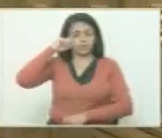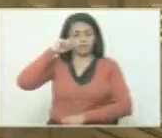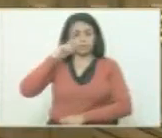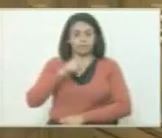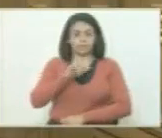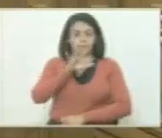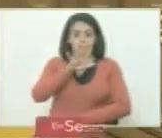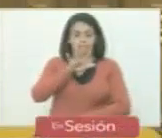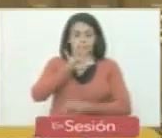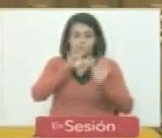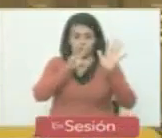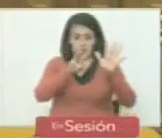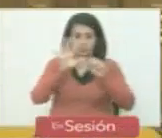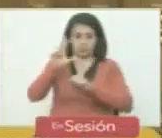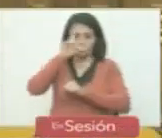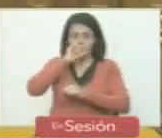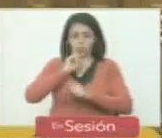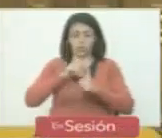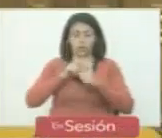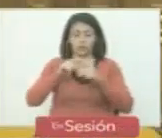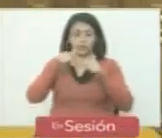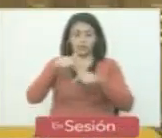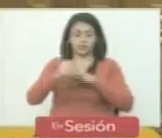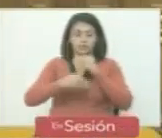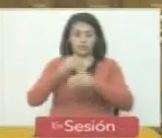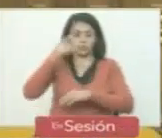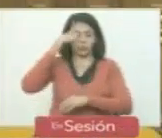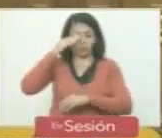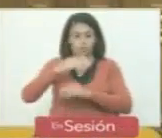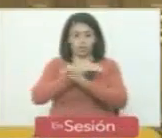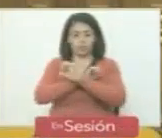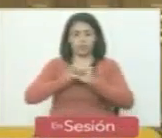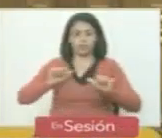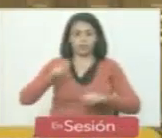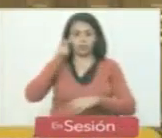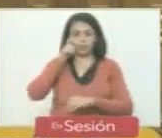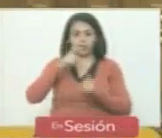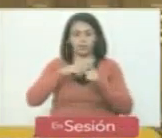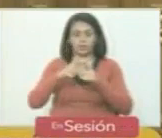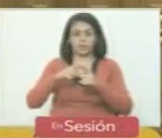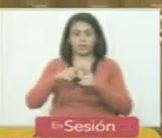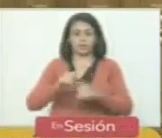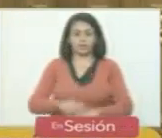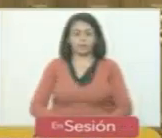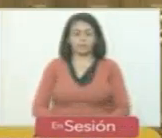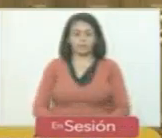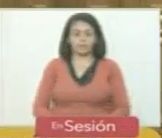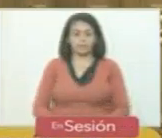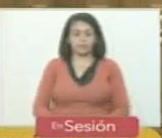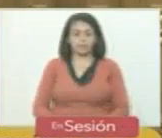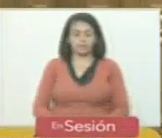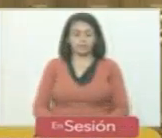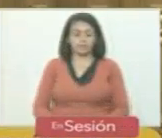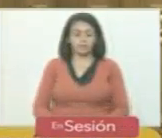los 85 años de la Guardia Nacional Bolivariana. Adelante.